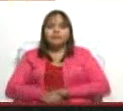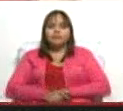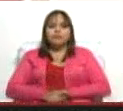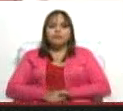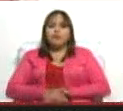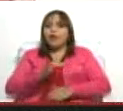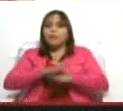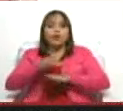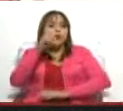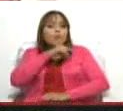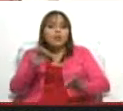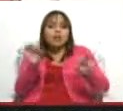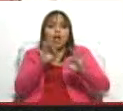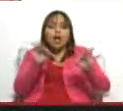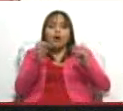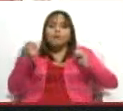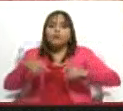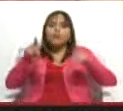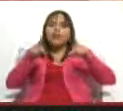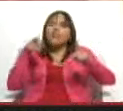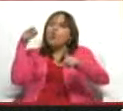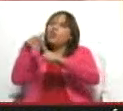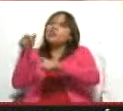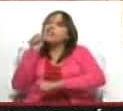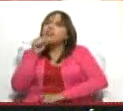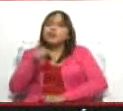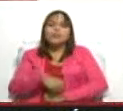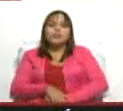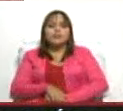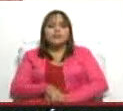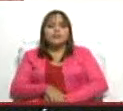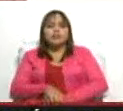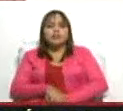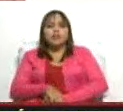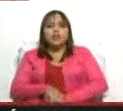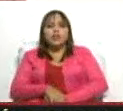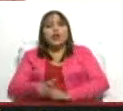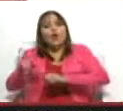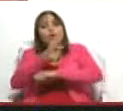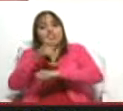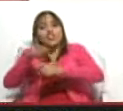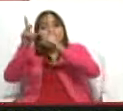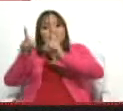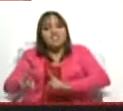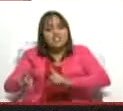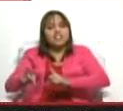porque no había otra opción. ¿Contra quién? Contra los que decidieron por ellos